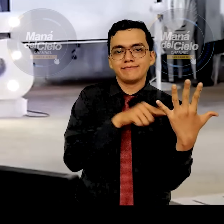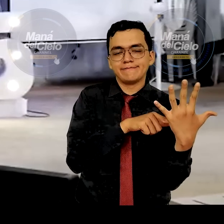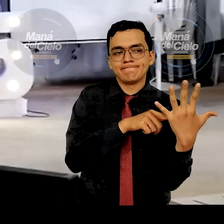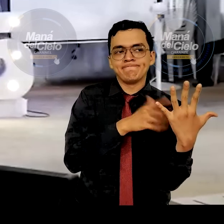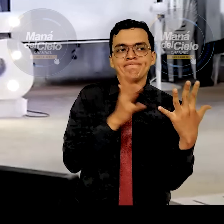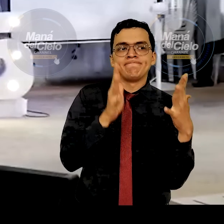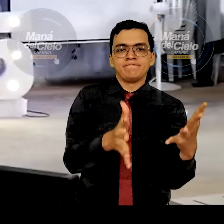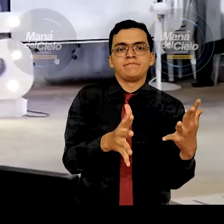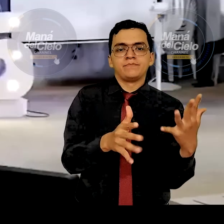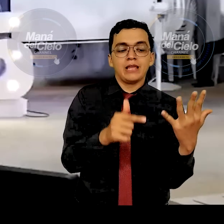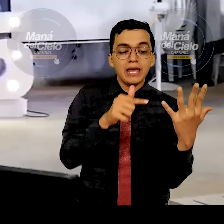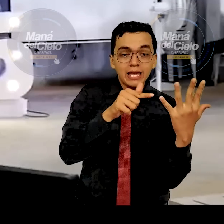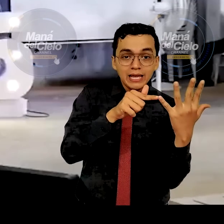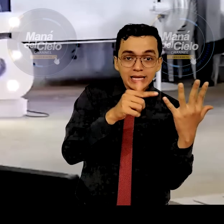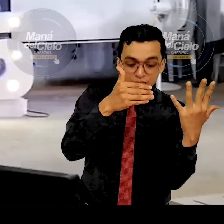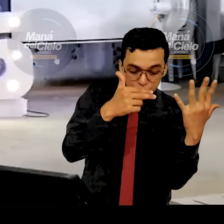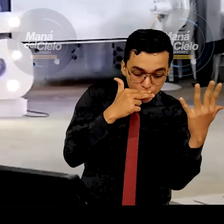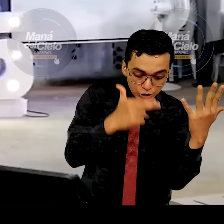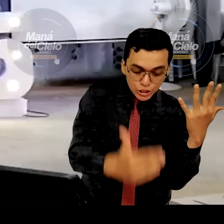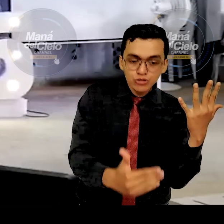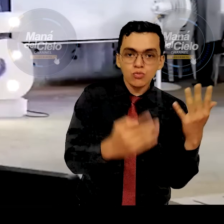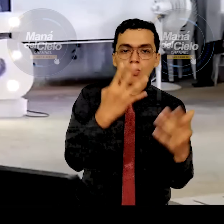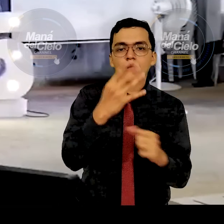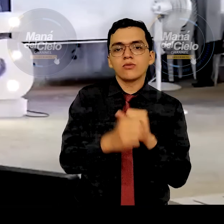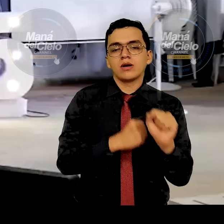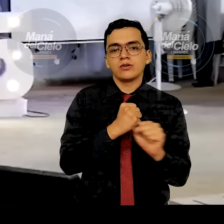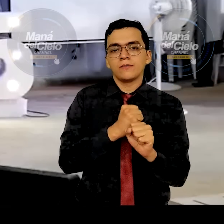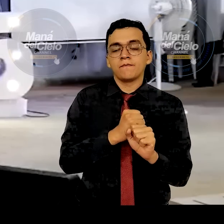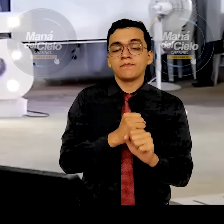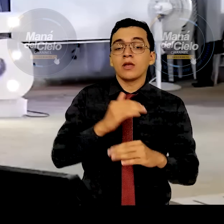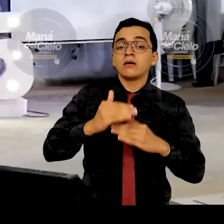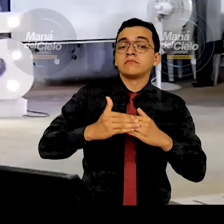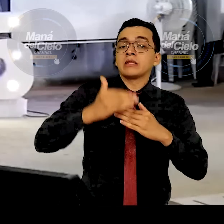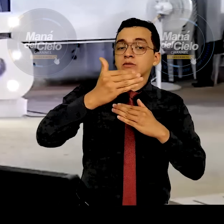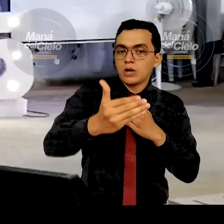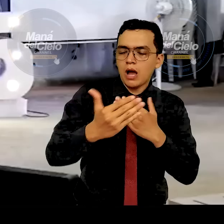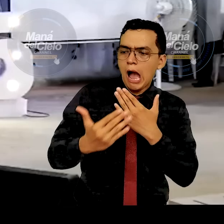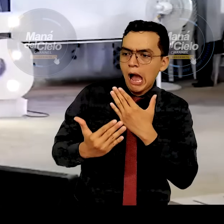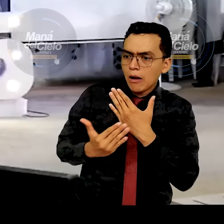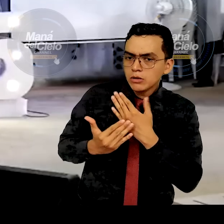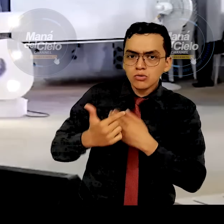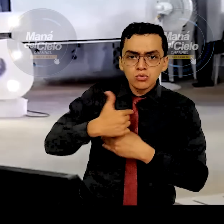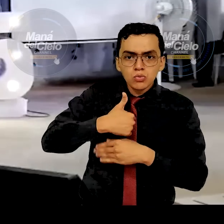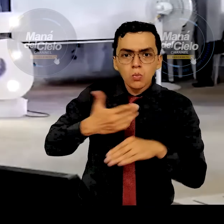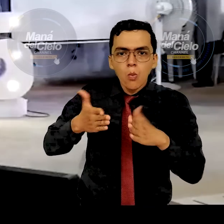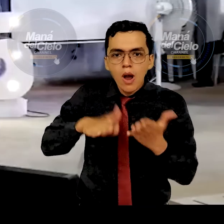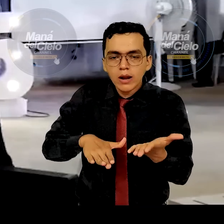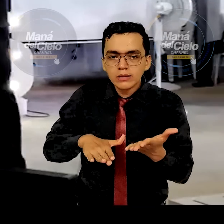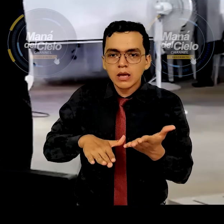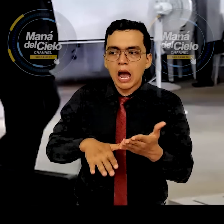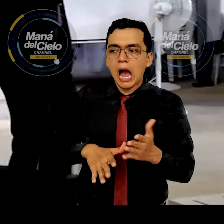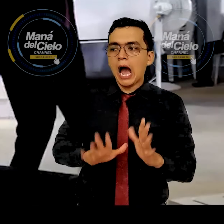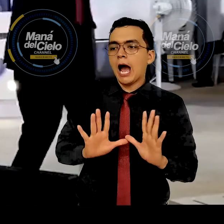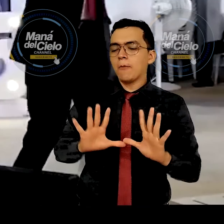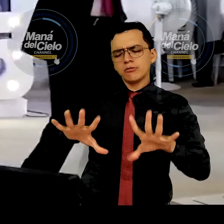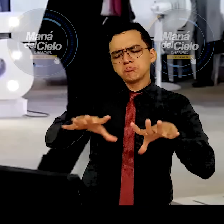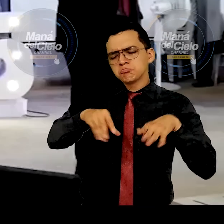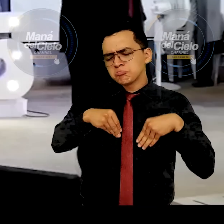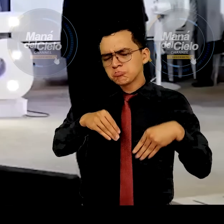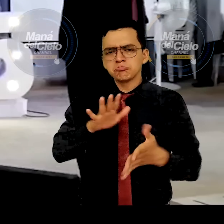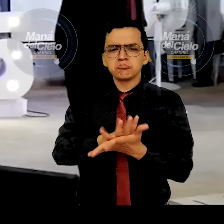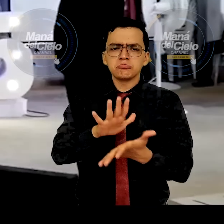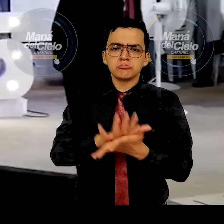Así que, bueno, acepté mi muerte. Yo no sé. Bueno, si me tocó, ya, ¿qué vamos a hacer? Ya. Pero a partir de